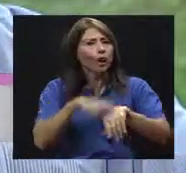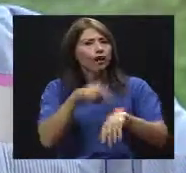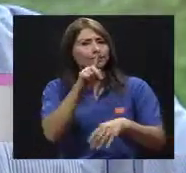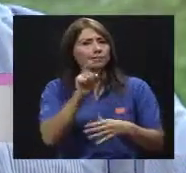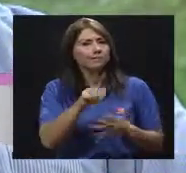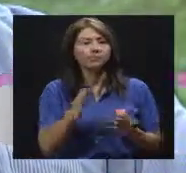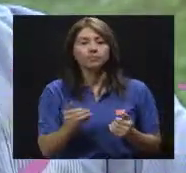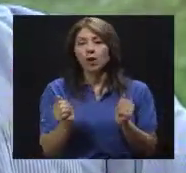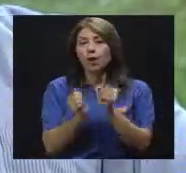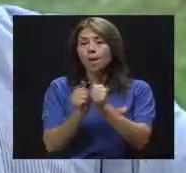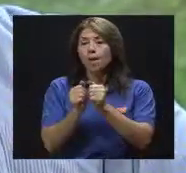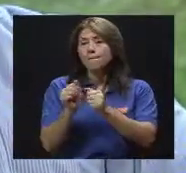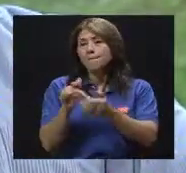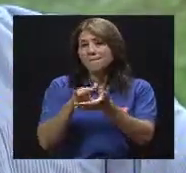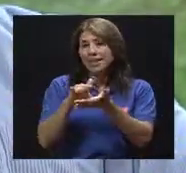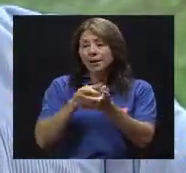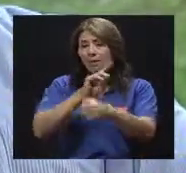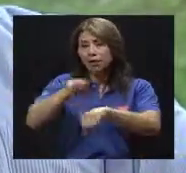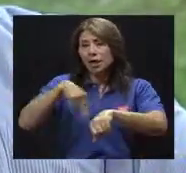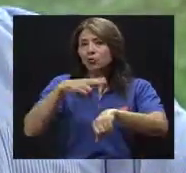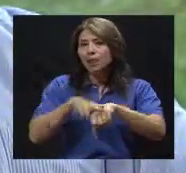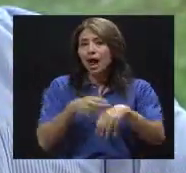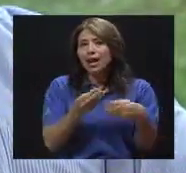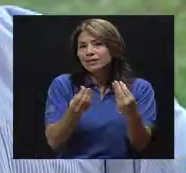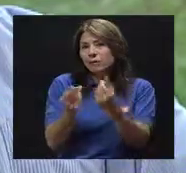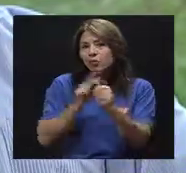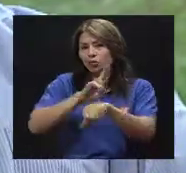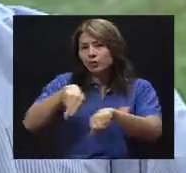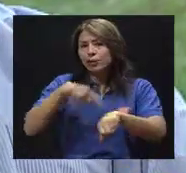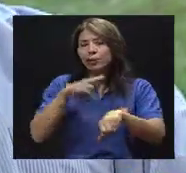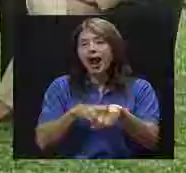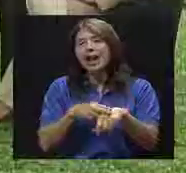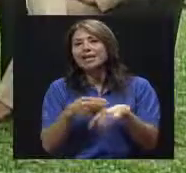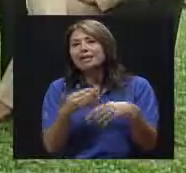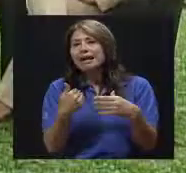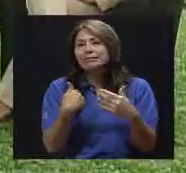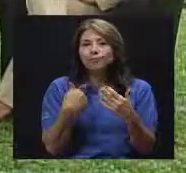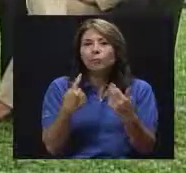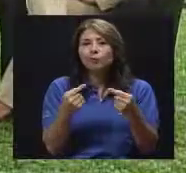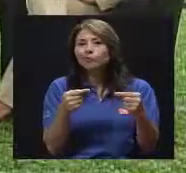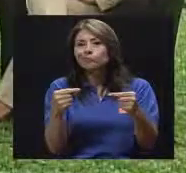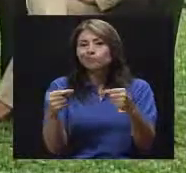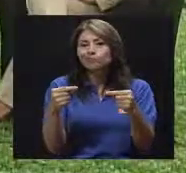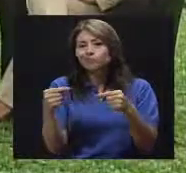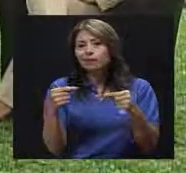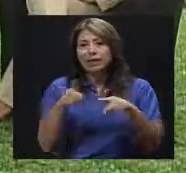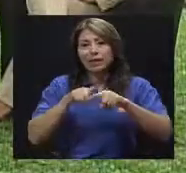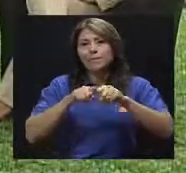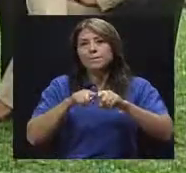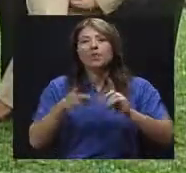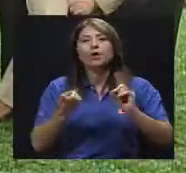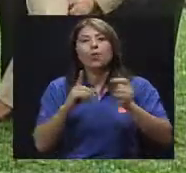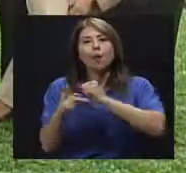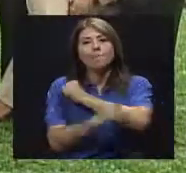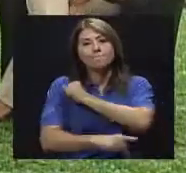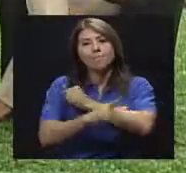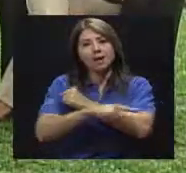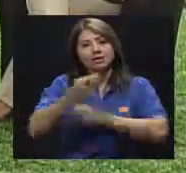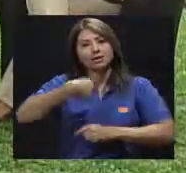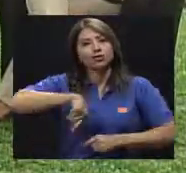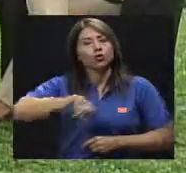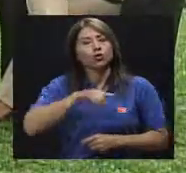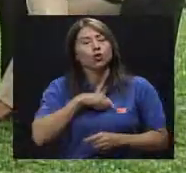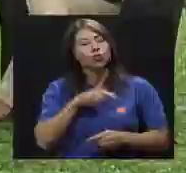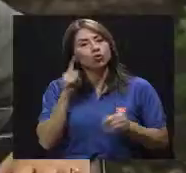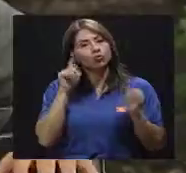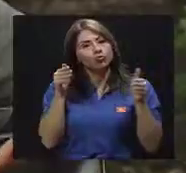naturales? Con los medicamentos o productos naturales hay toda una controversia, ¿verdad? Dependiendo del país a donde estemos acudiendo